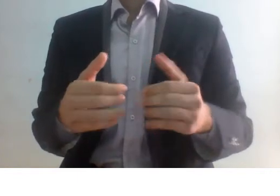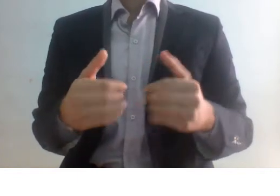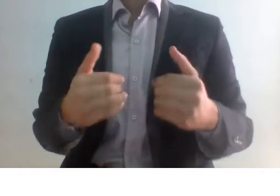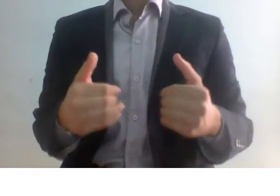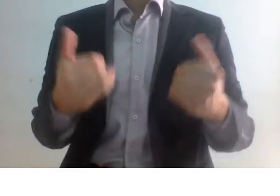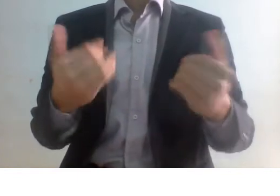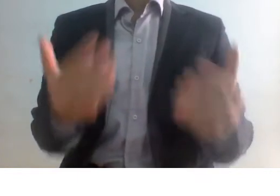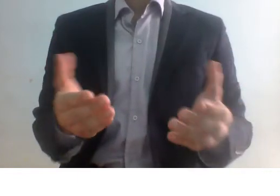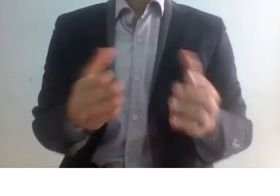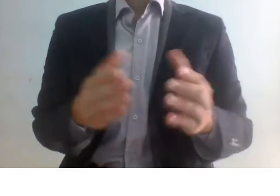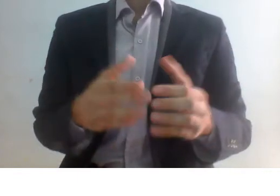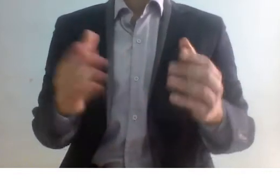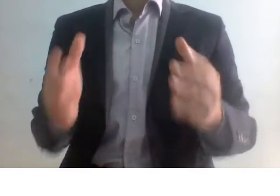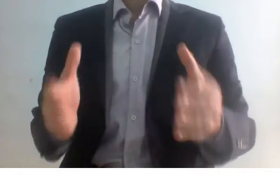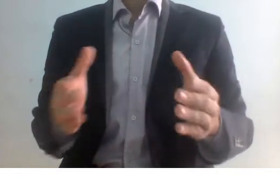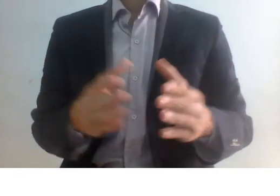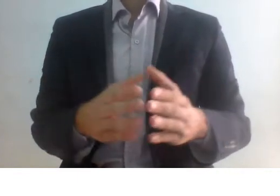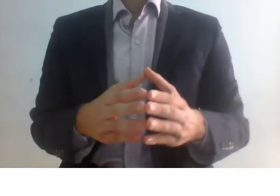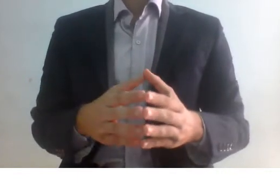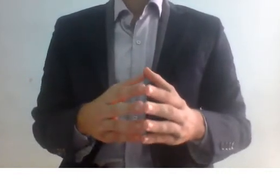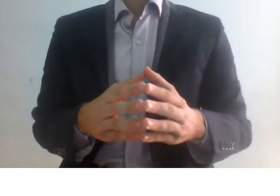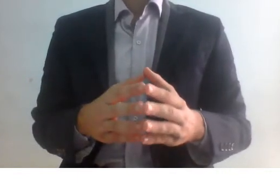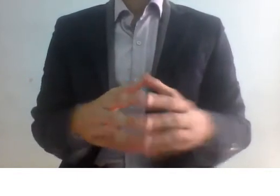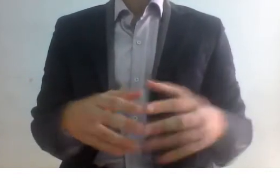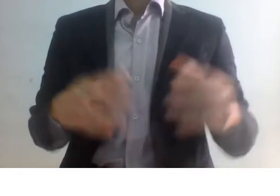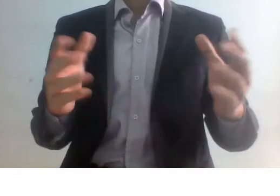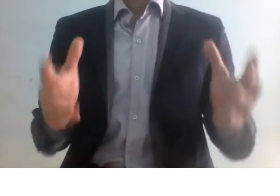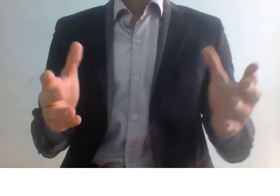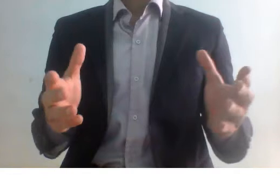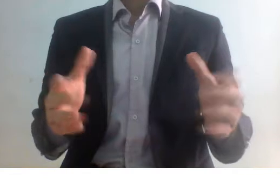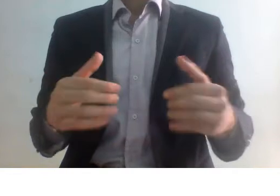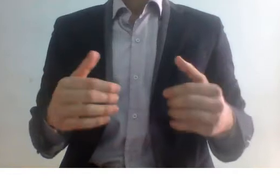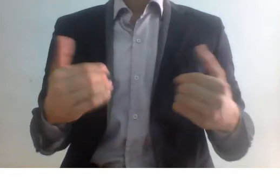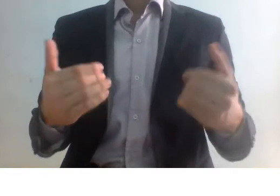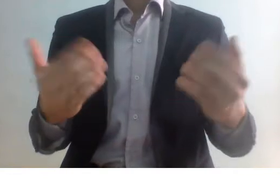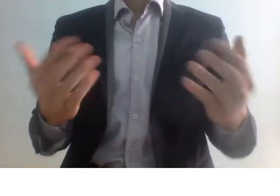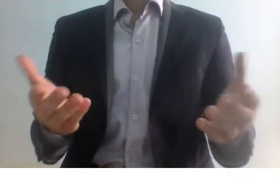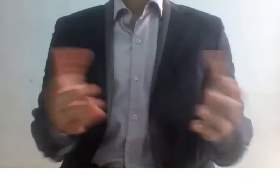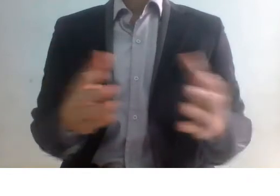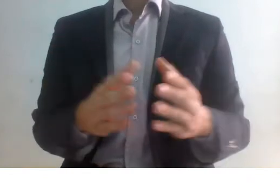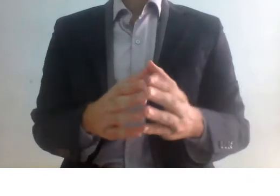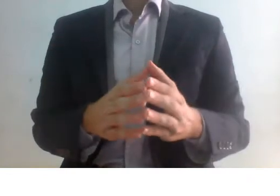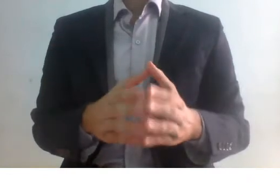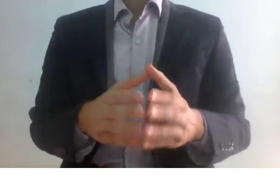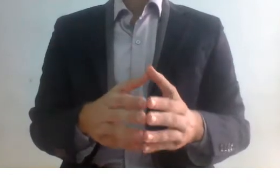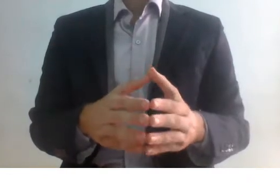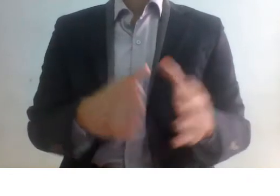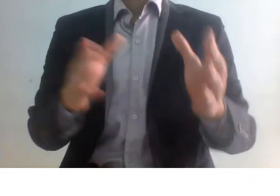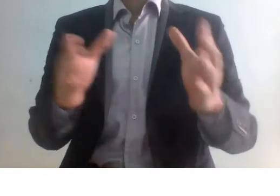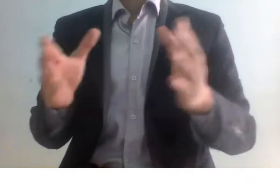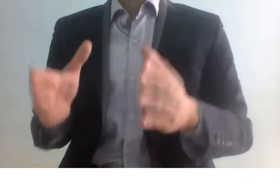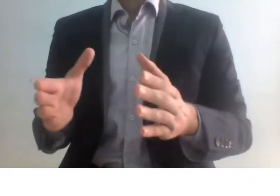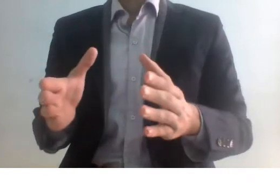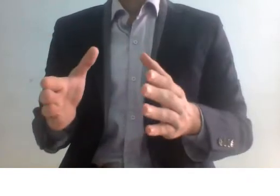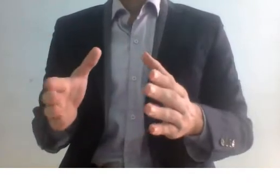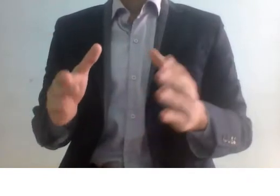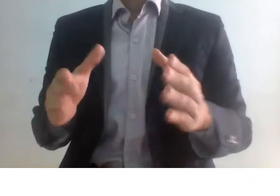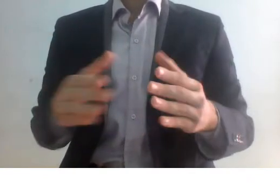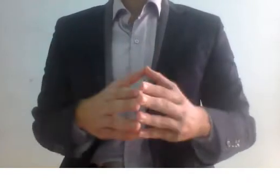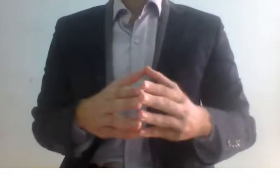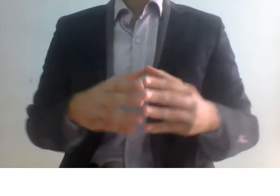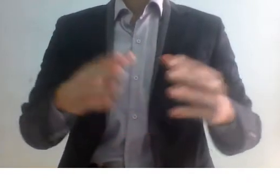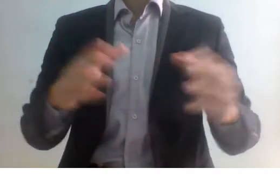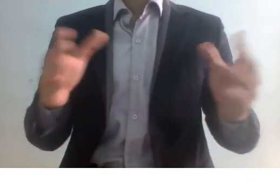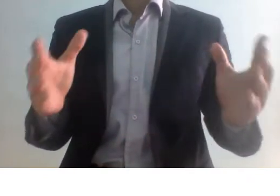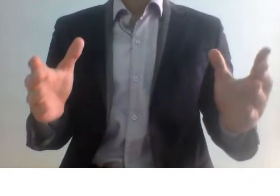empresarios y están en contra de Andrés Manuel López Obrador? Por algo tan sencillo como es de que primero se les está cobrando impuestos como nunca antes en la historia